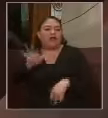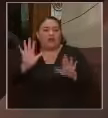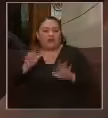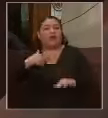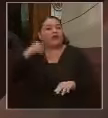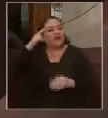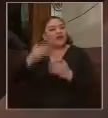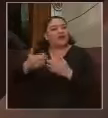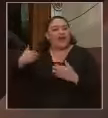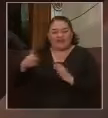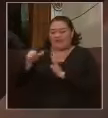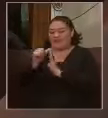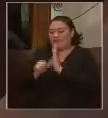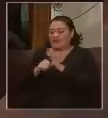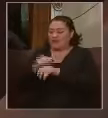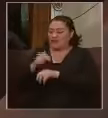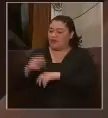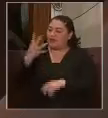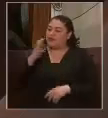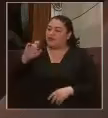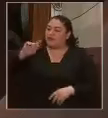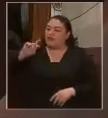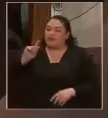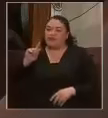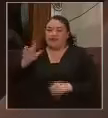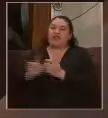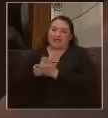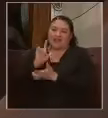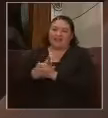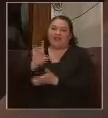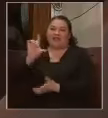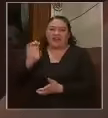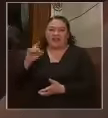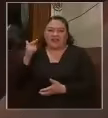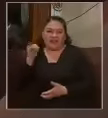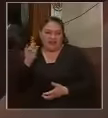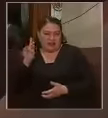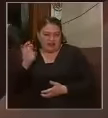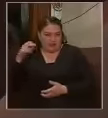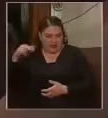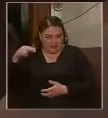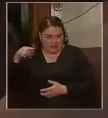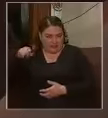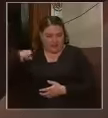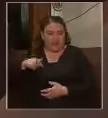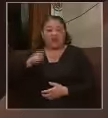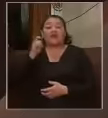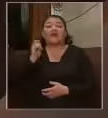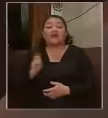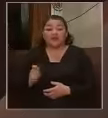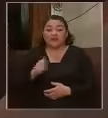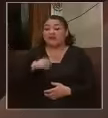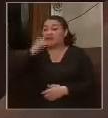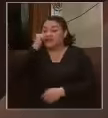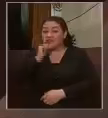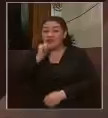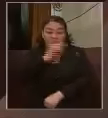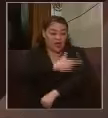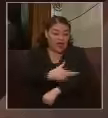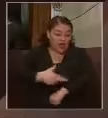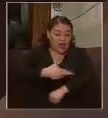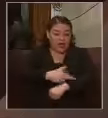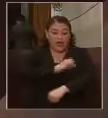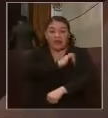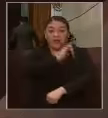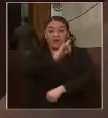artículo 470 de la LEGIPE, sino que tenemos una regla general ahora, que es que la materia del procedimiento, en su caso, puede